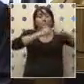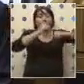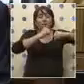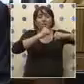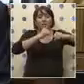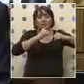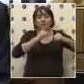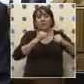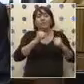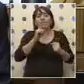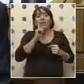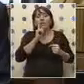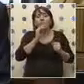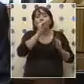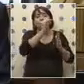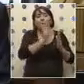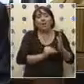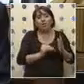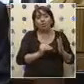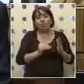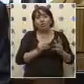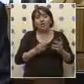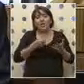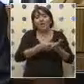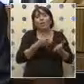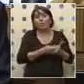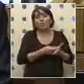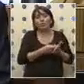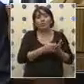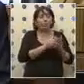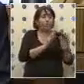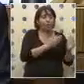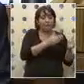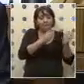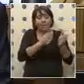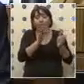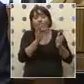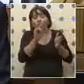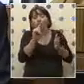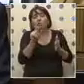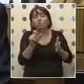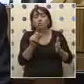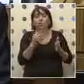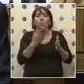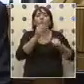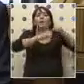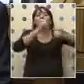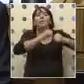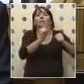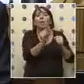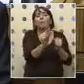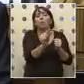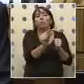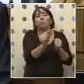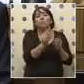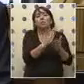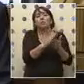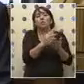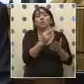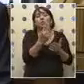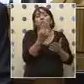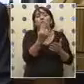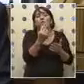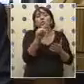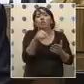menos recursos propios con respecto al FUD. Un ejemplo, una empresa con una utilidad de